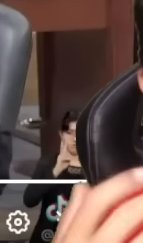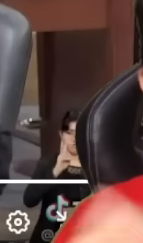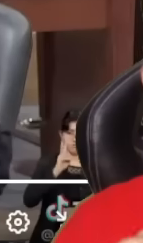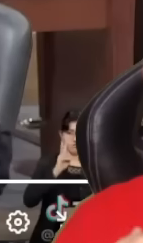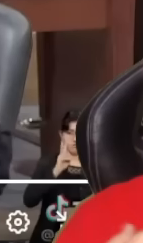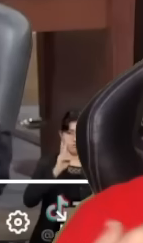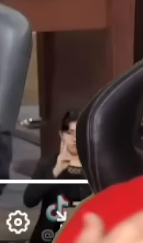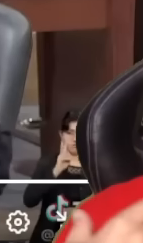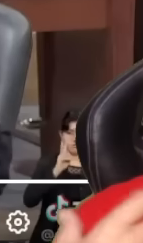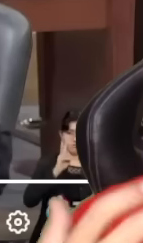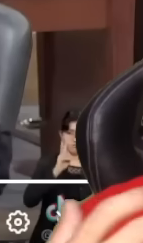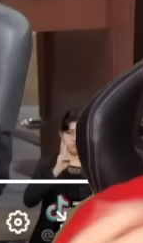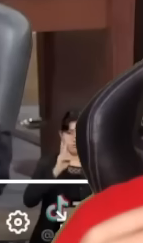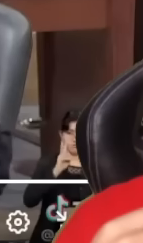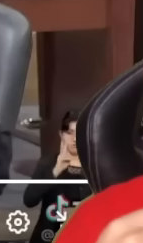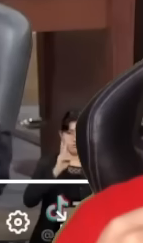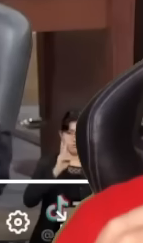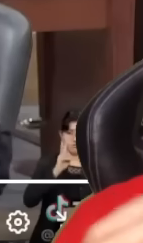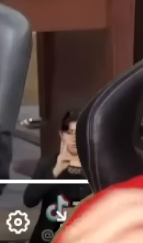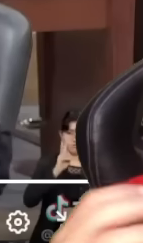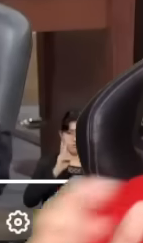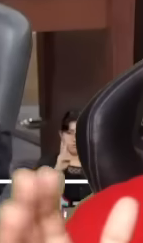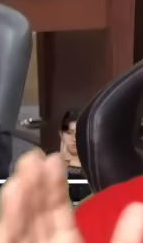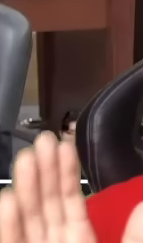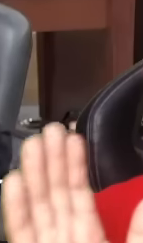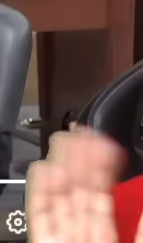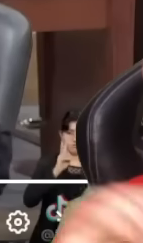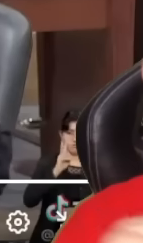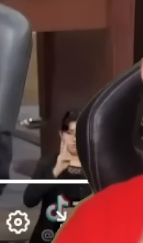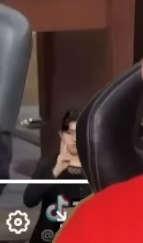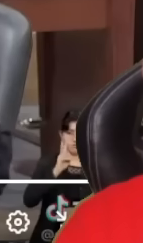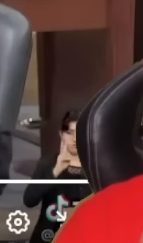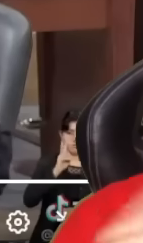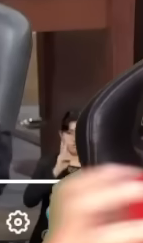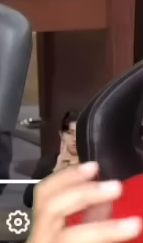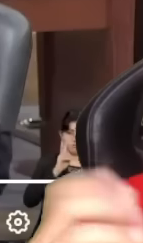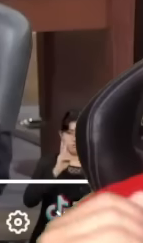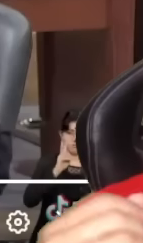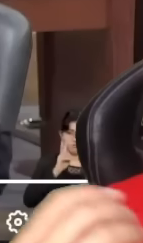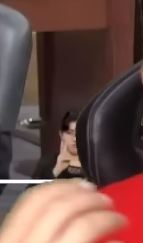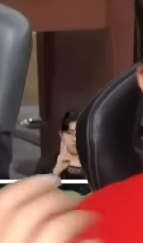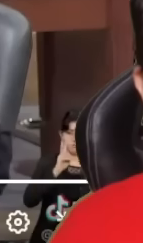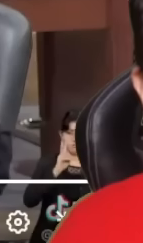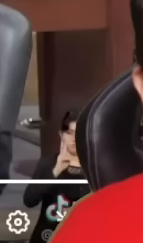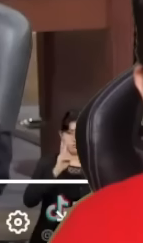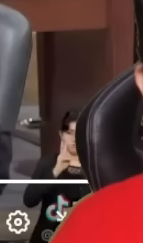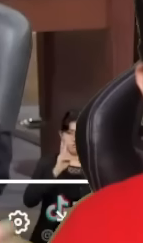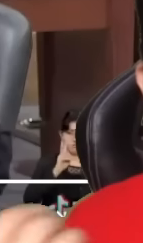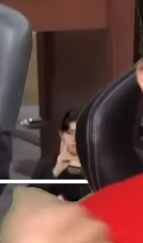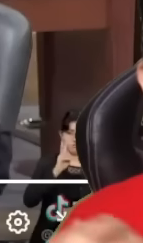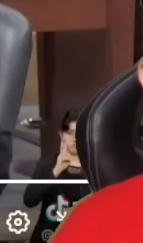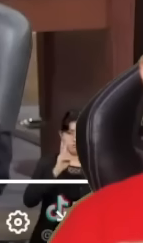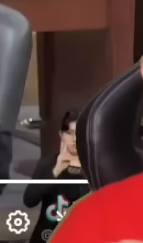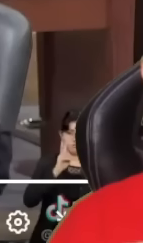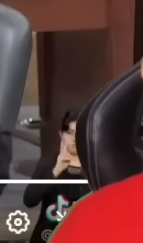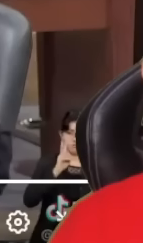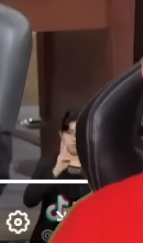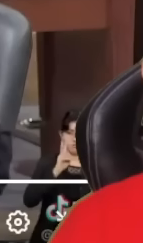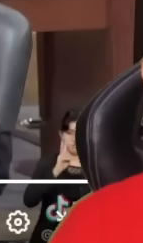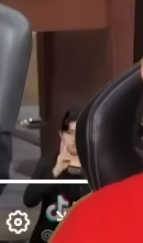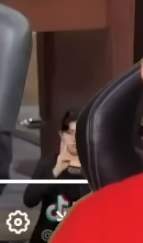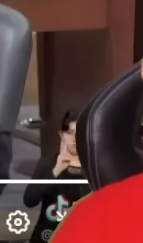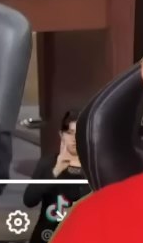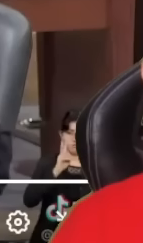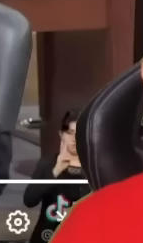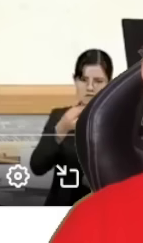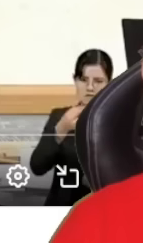le da a entender que pues ya va a haber sanciones más fuertes y todo pero pues ahora sí que suave ente no hubiera sido la doctora sheman o Andrés Manuel no se la